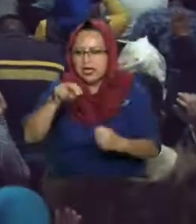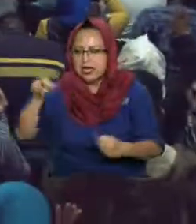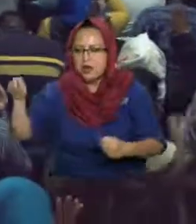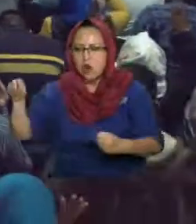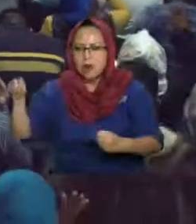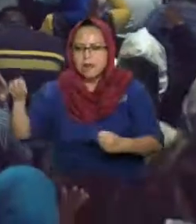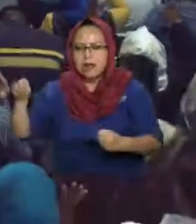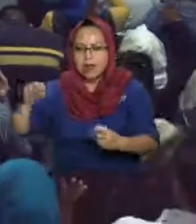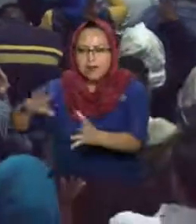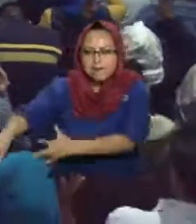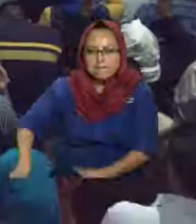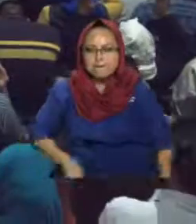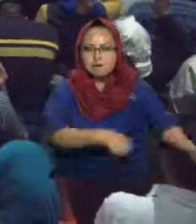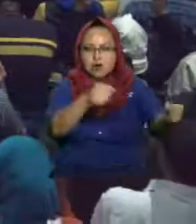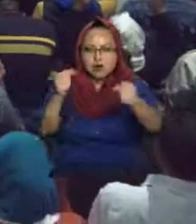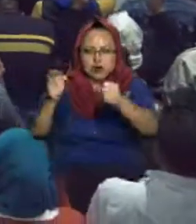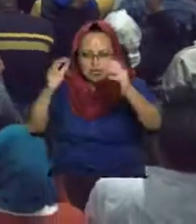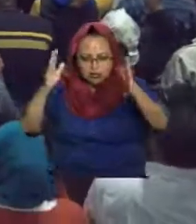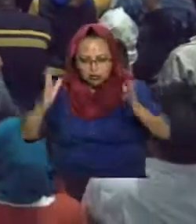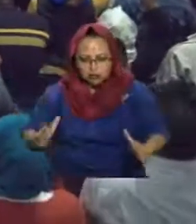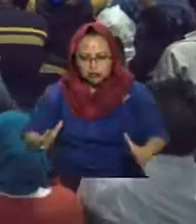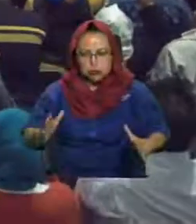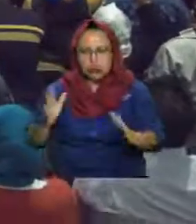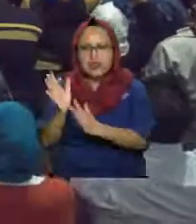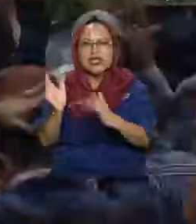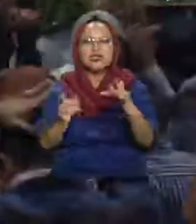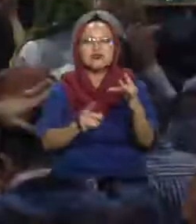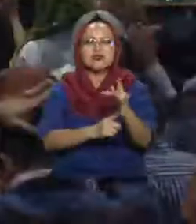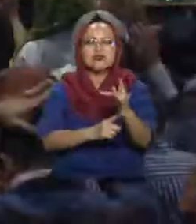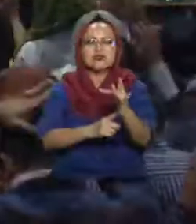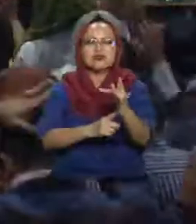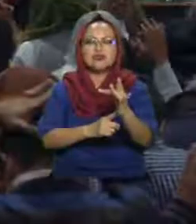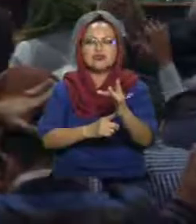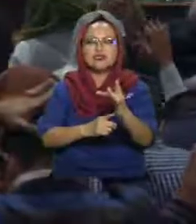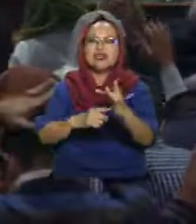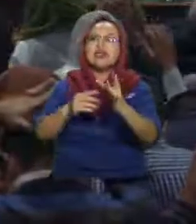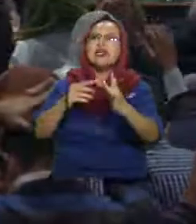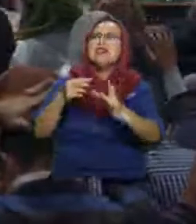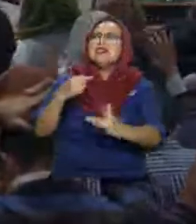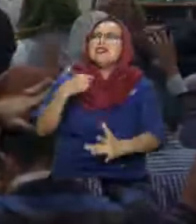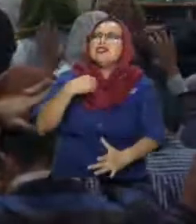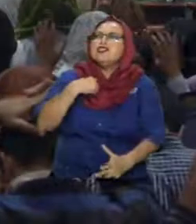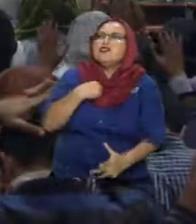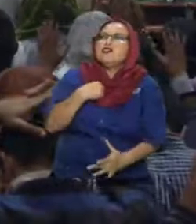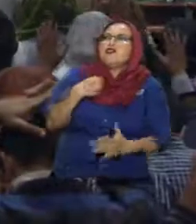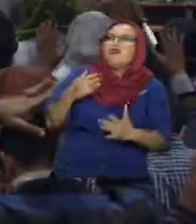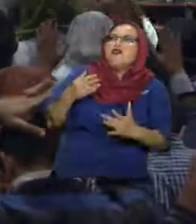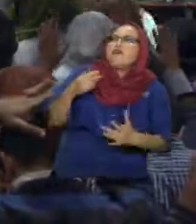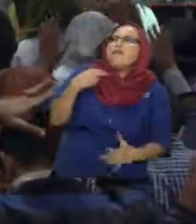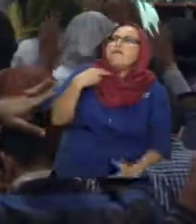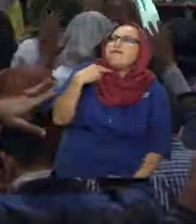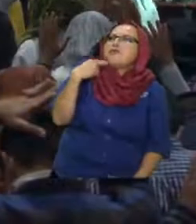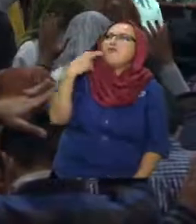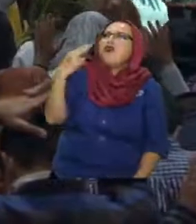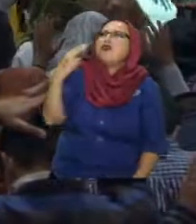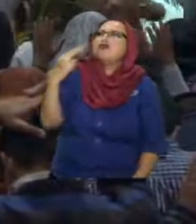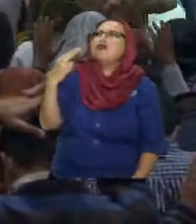En el nombre poderoso de Jesús, en el nombre de Jesús, yo, Señor, levanto mi